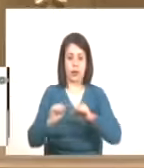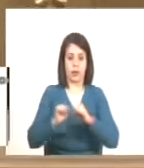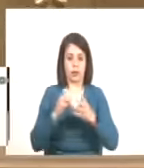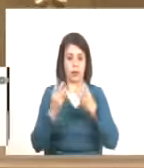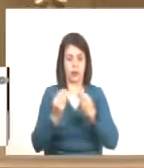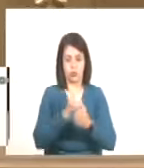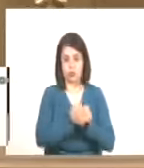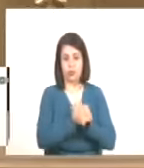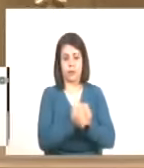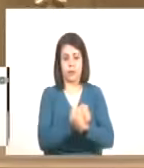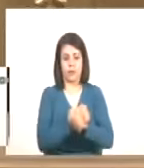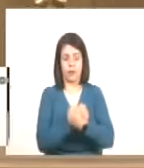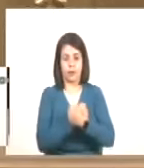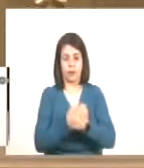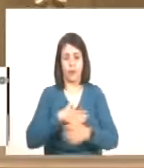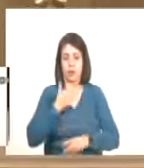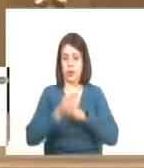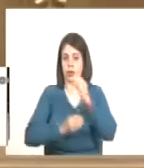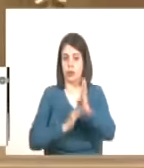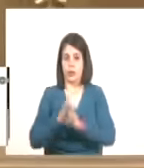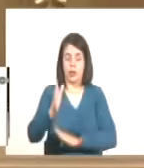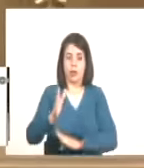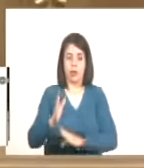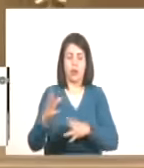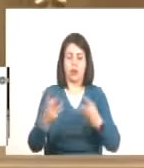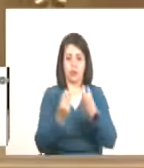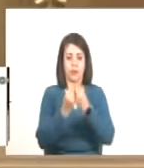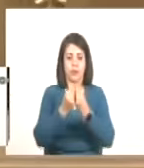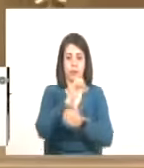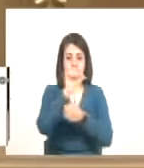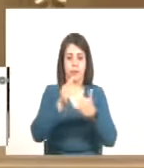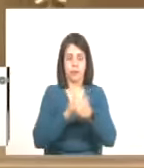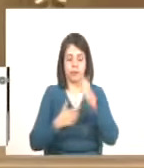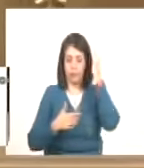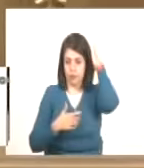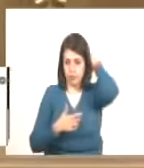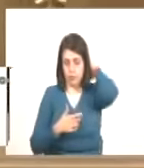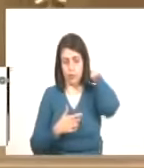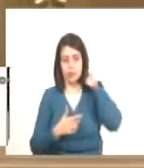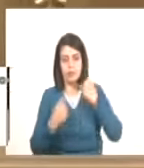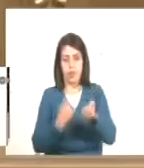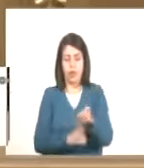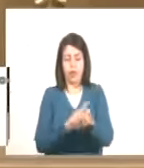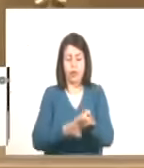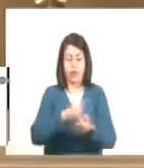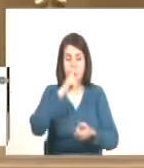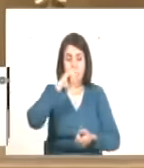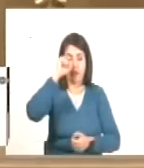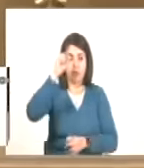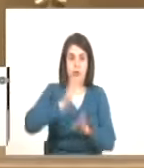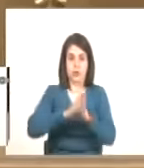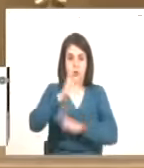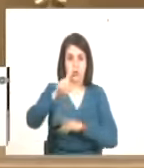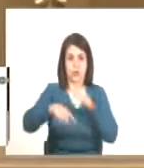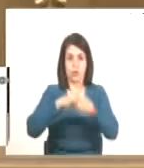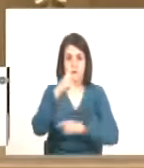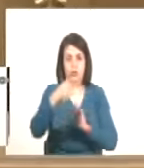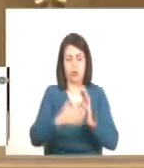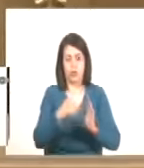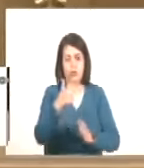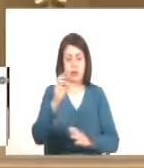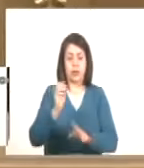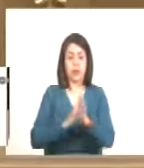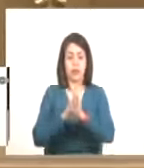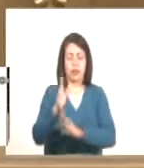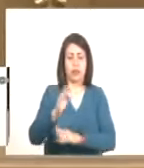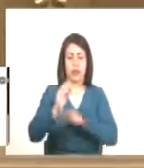mucha pasión y poder seguir acompañando a nuestro presidente y hermano Nicolás Maduro Moro rumbo al 2030, para